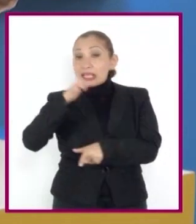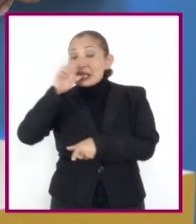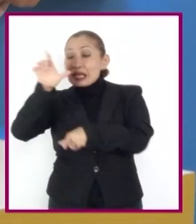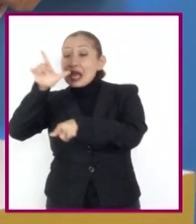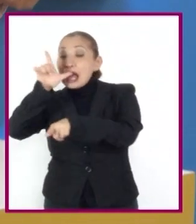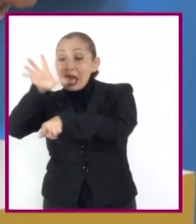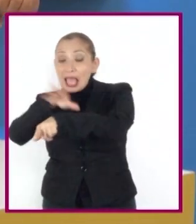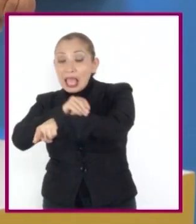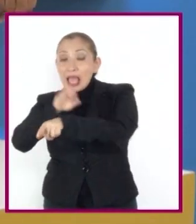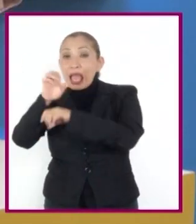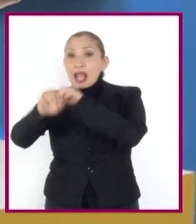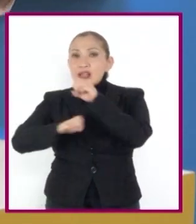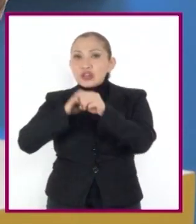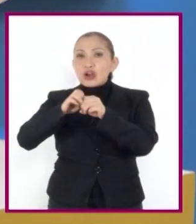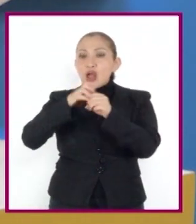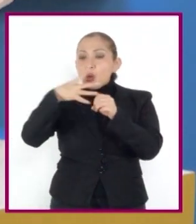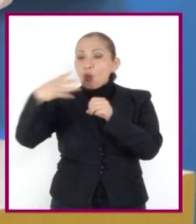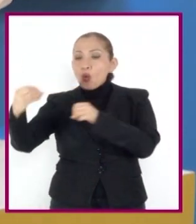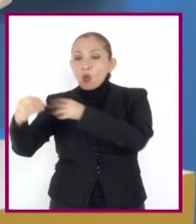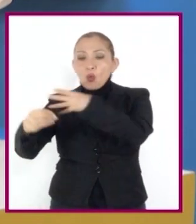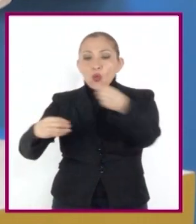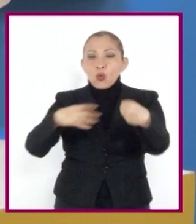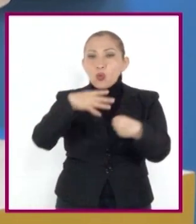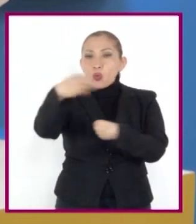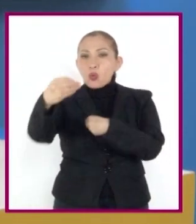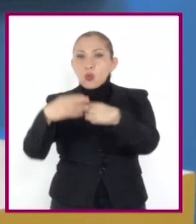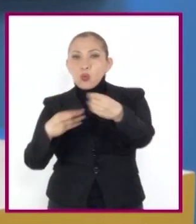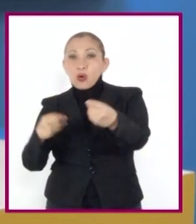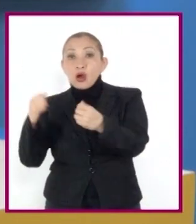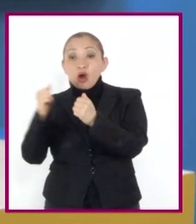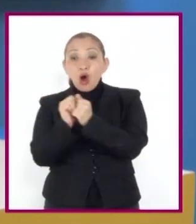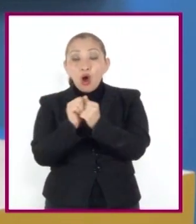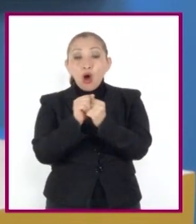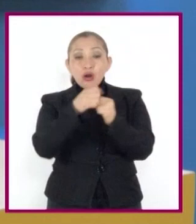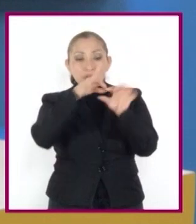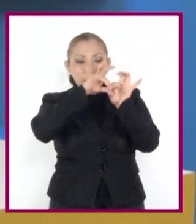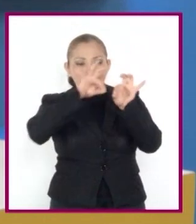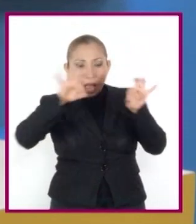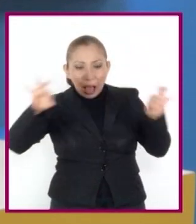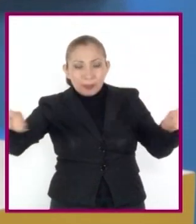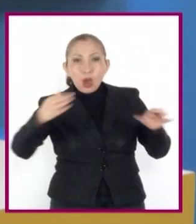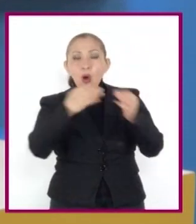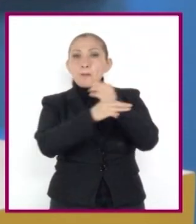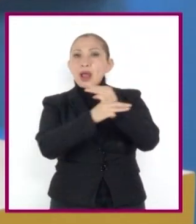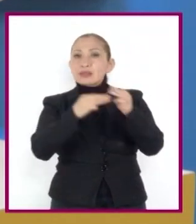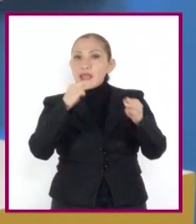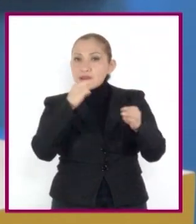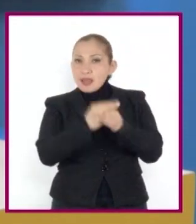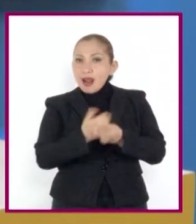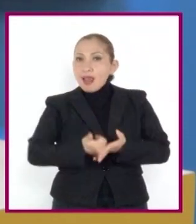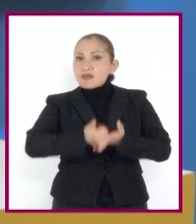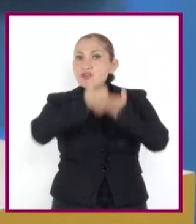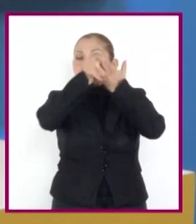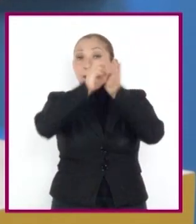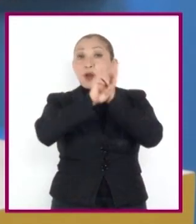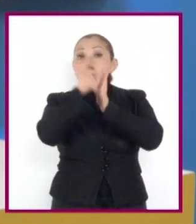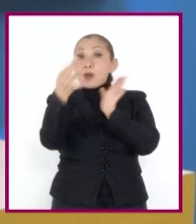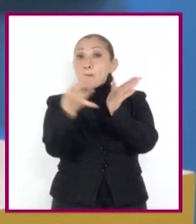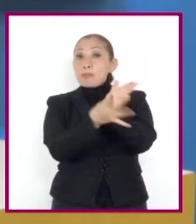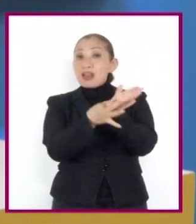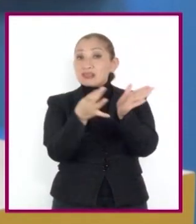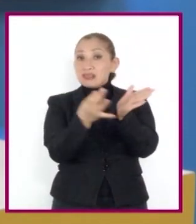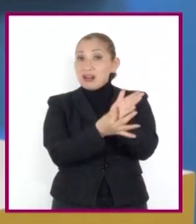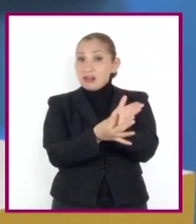electricidad, los electrones fluyen de manera constante a través de cables y materiales conductores, como los metales